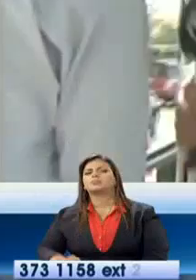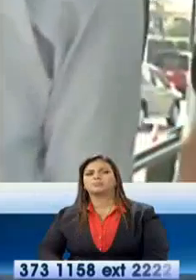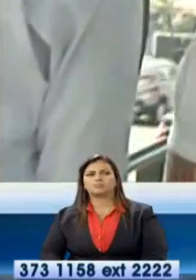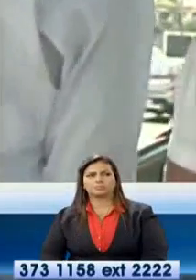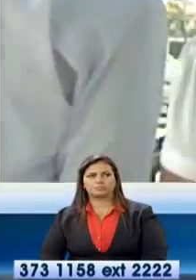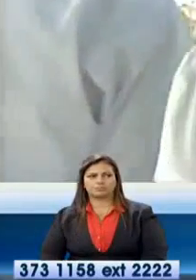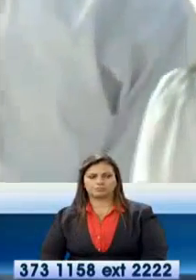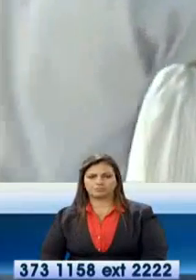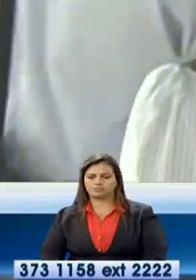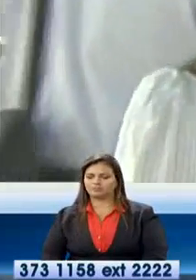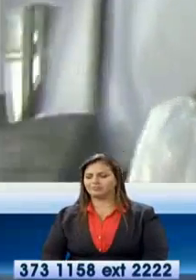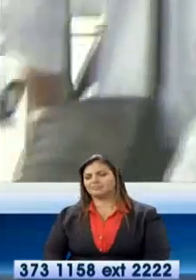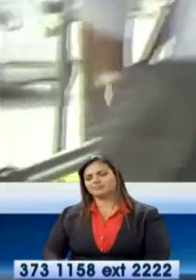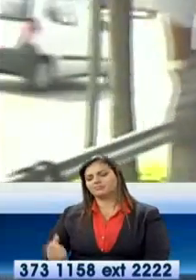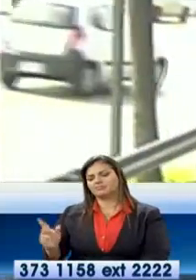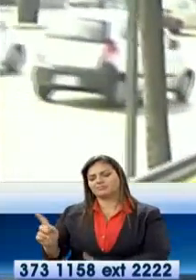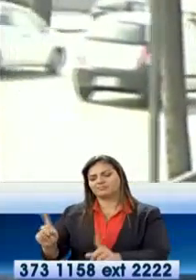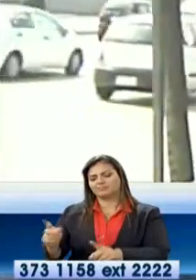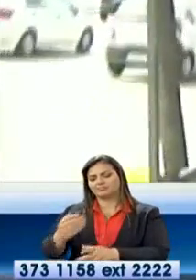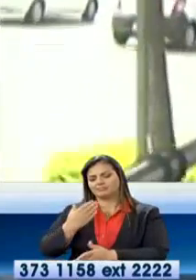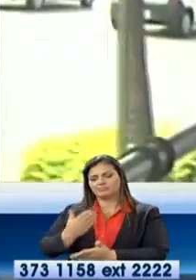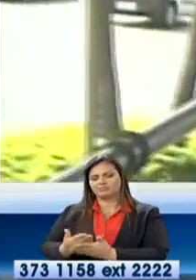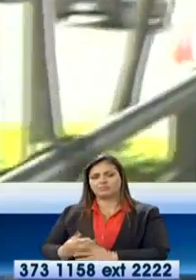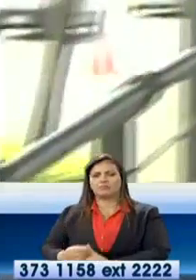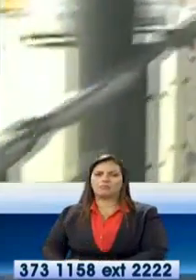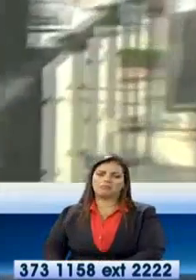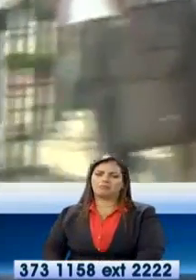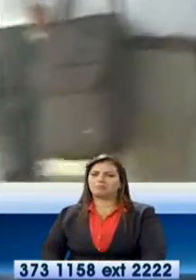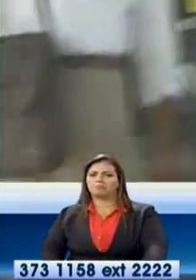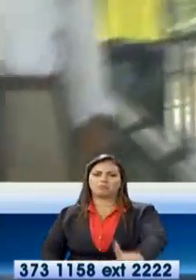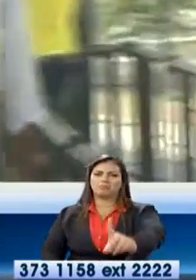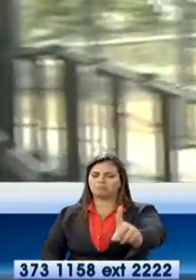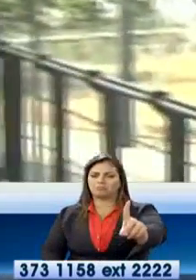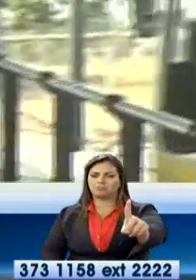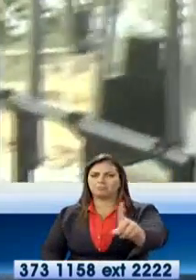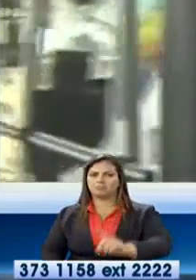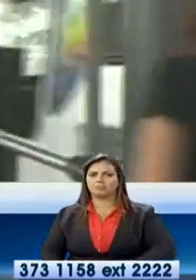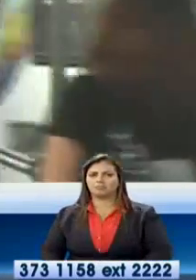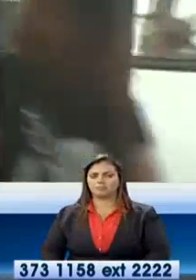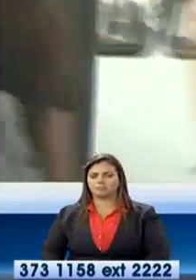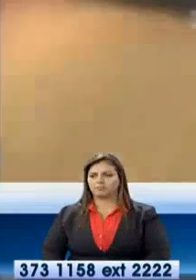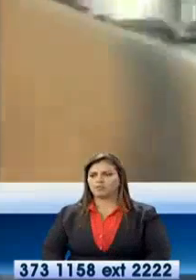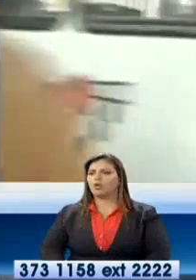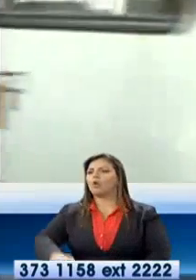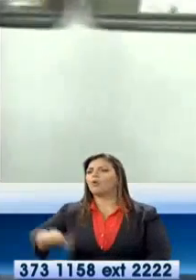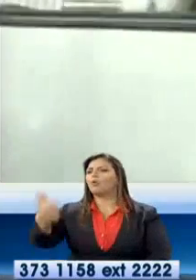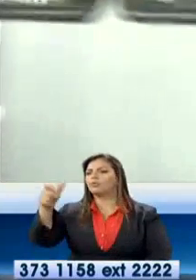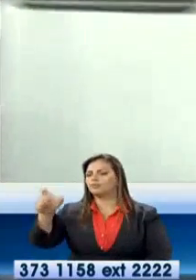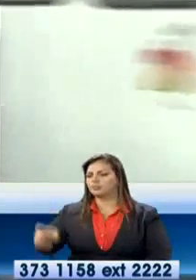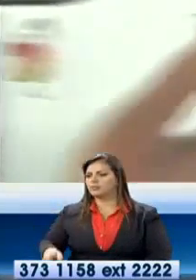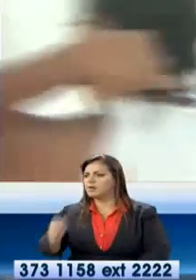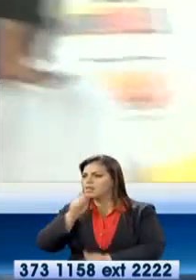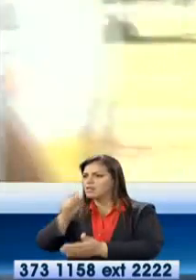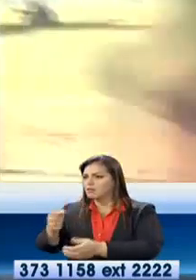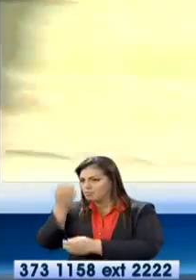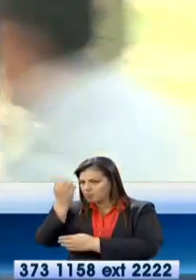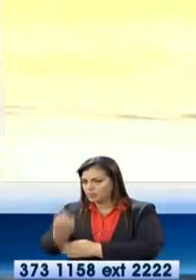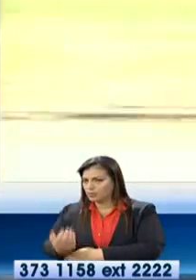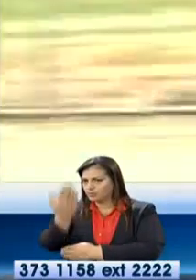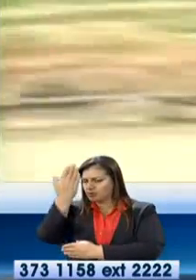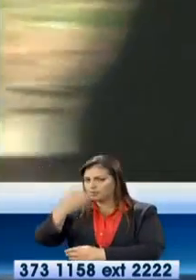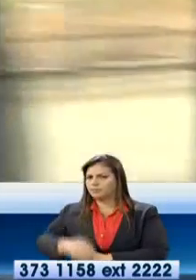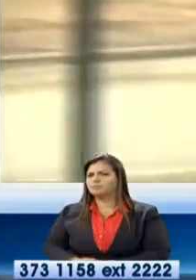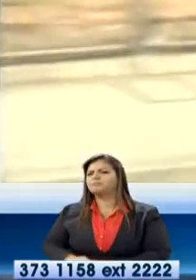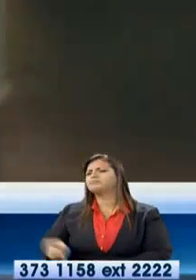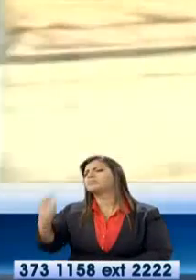decir. Prefiriendo dar su opinión, dice el caballero, voy a comenzar con él. Buenos días. ¿Quién piensa usted respecto a estos jóvenes que